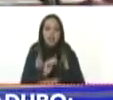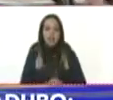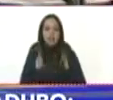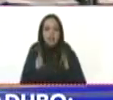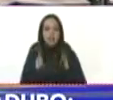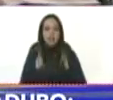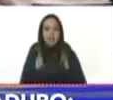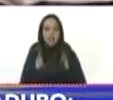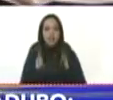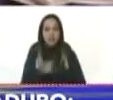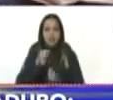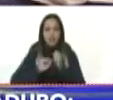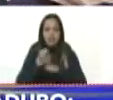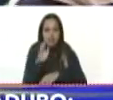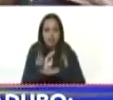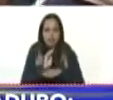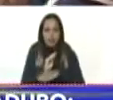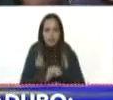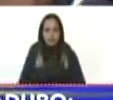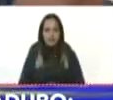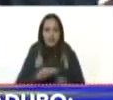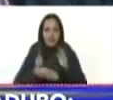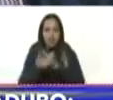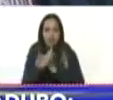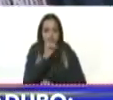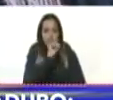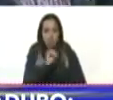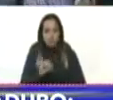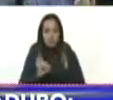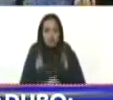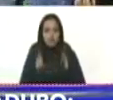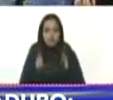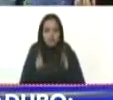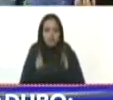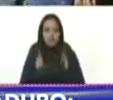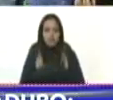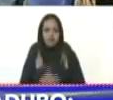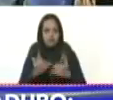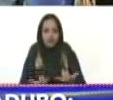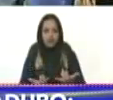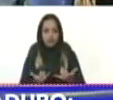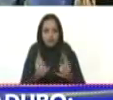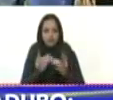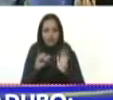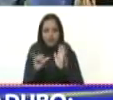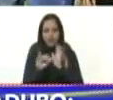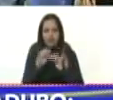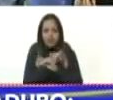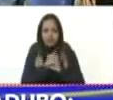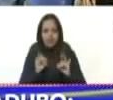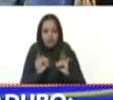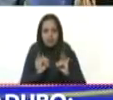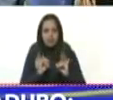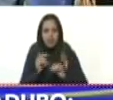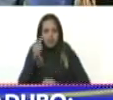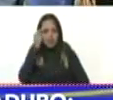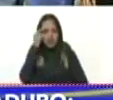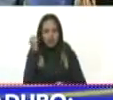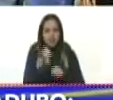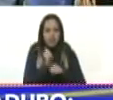cuidarla y defenderla. Vámonos al Zulia, ya para ir cerrando esta jornada de